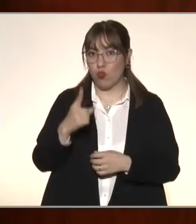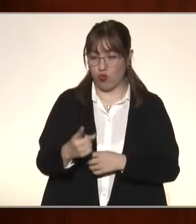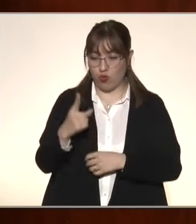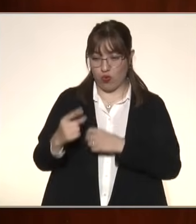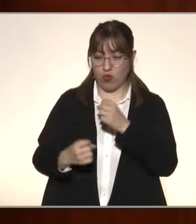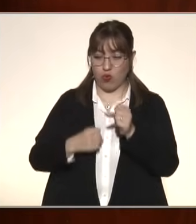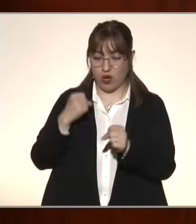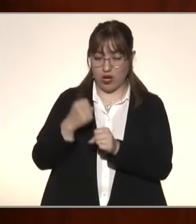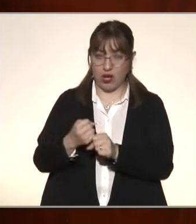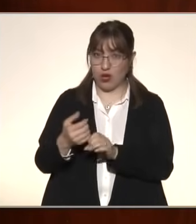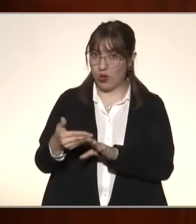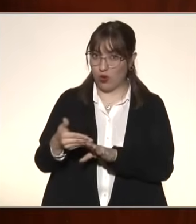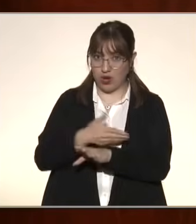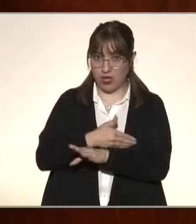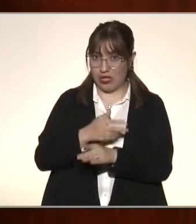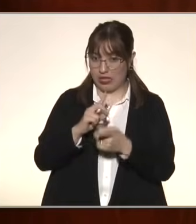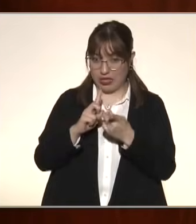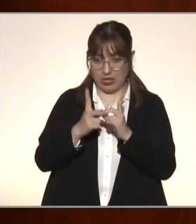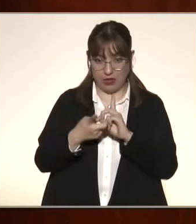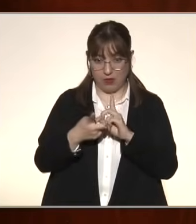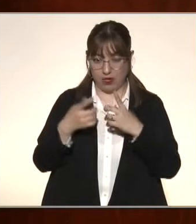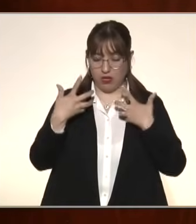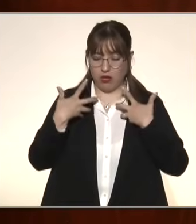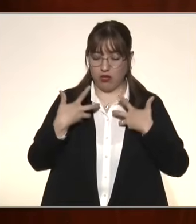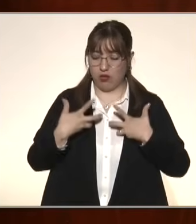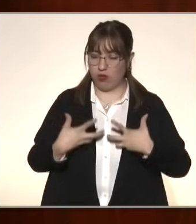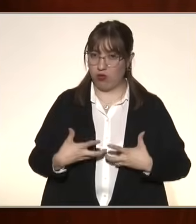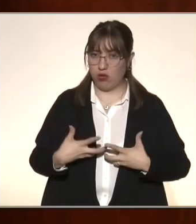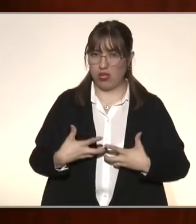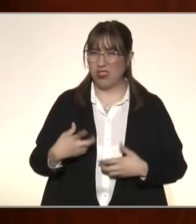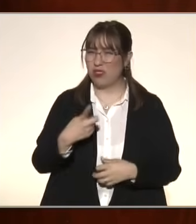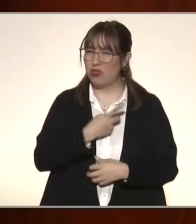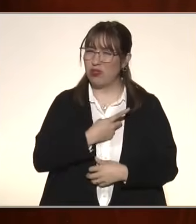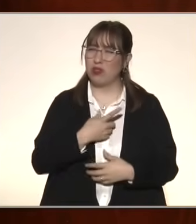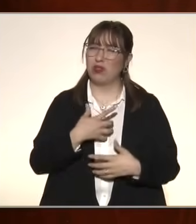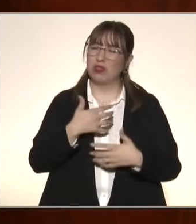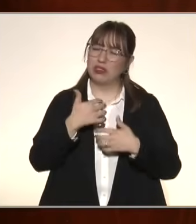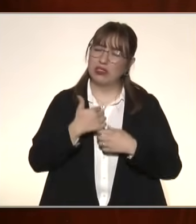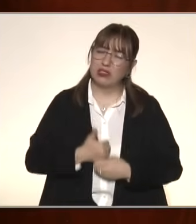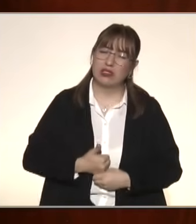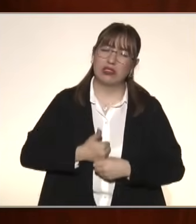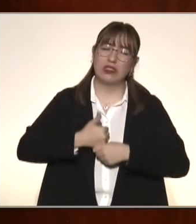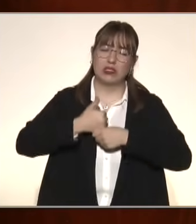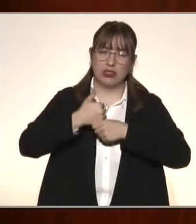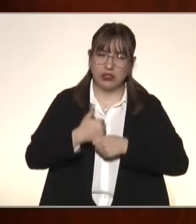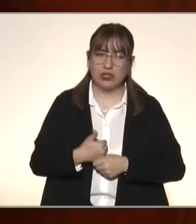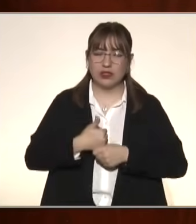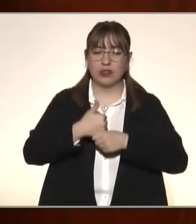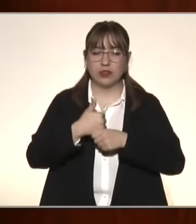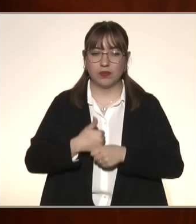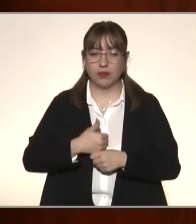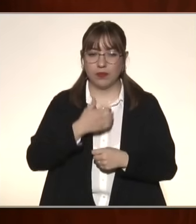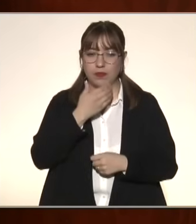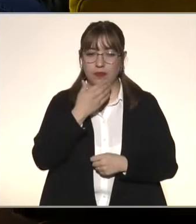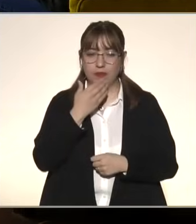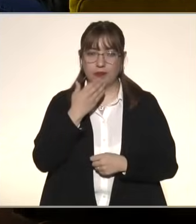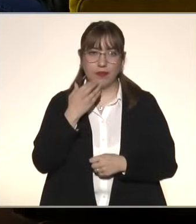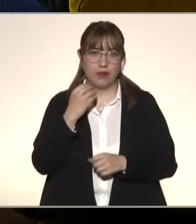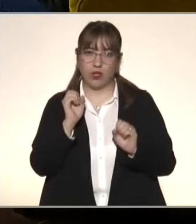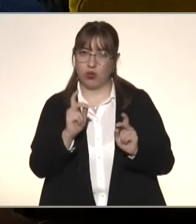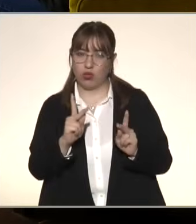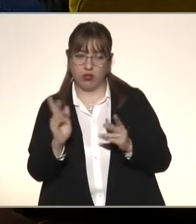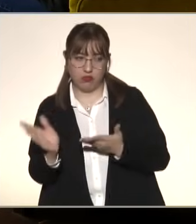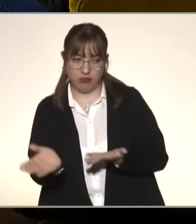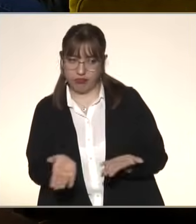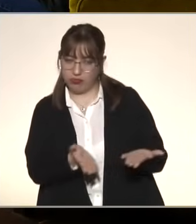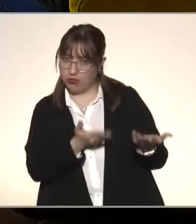no aparecen síntomas de depresión mayor y solamente es el doliente, el dolor, pues deja a la persona que le duela como ella